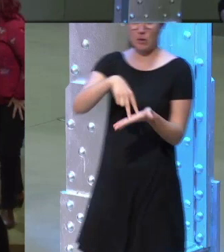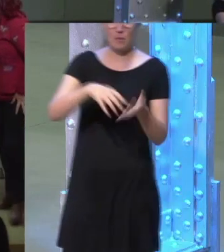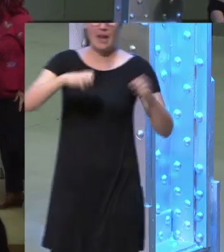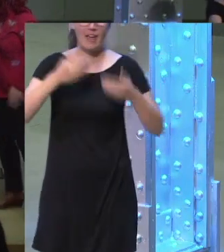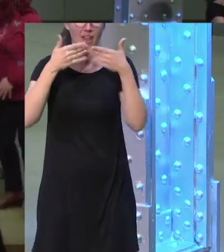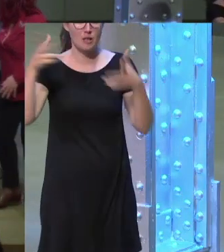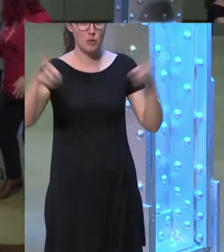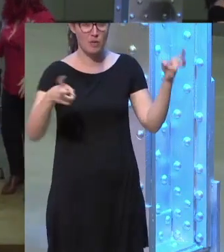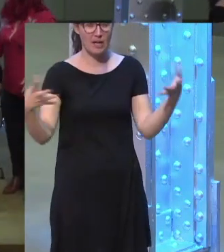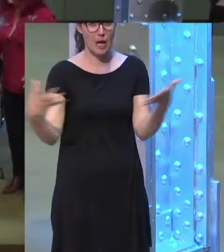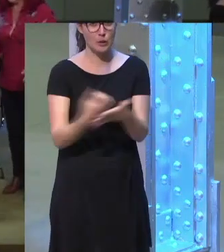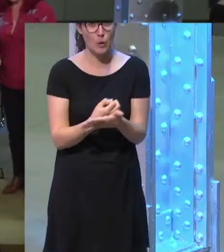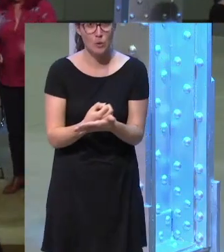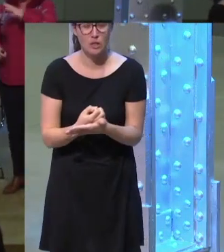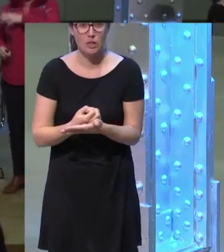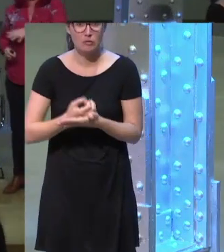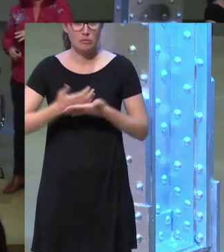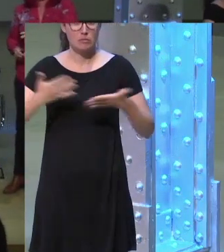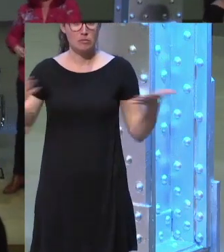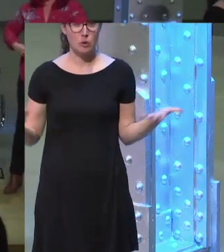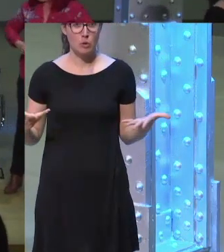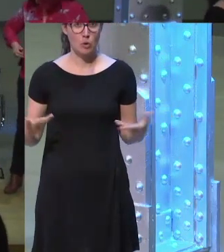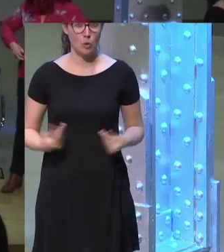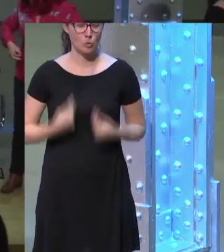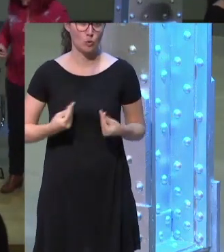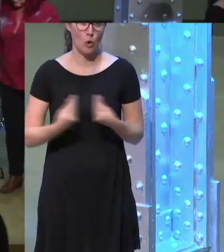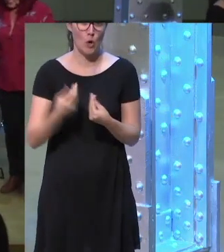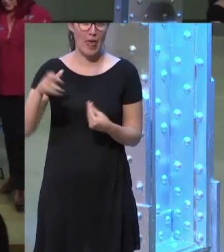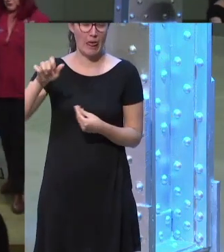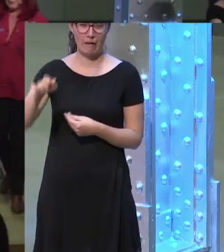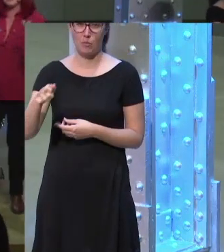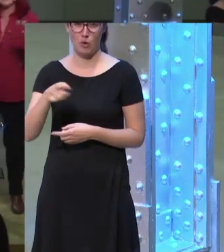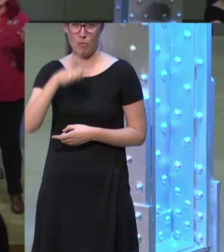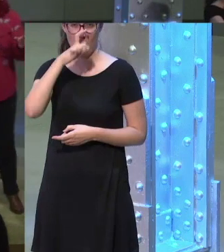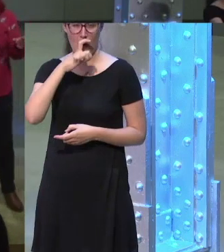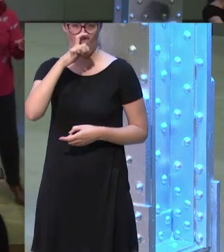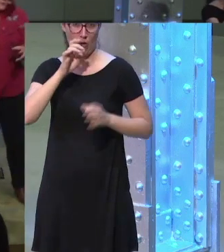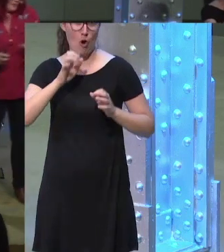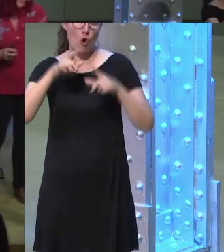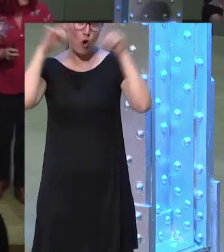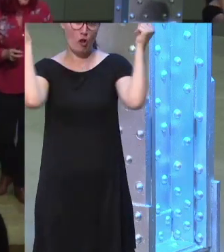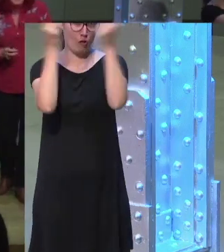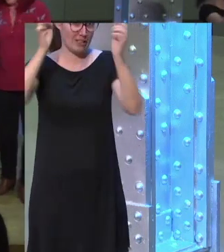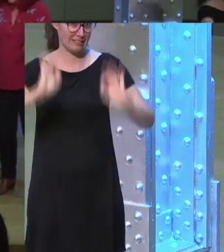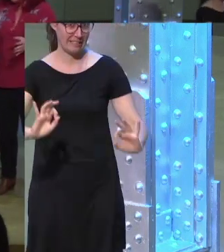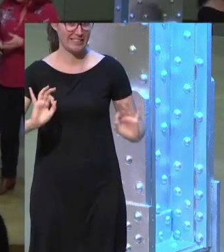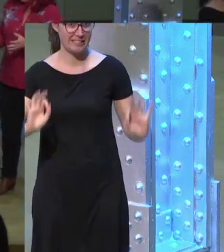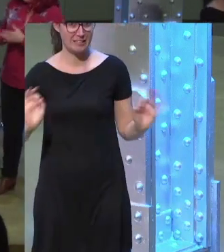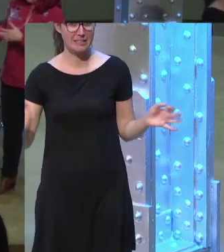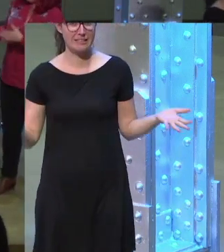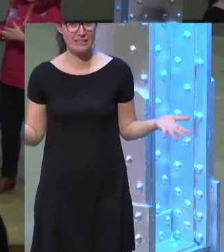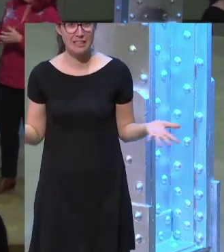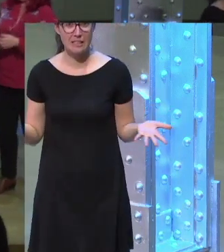a todos los que habéis venido y no os dejéis asustar por Enrique, porque él es de Córdoba y los cordobeses son así, porque